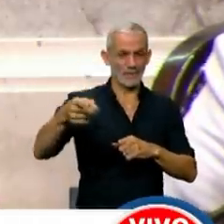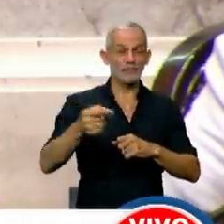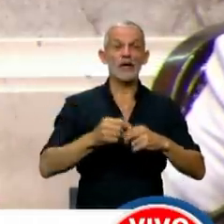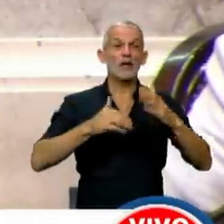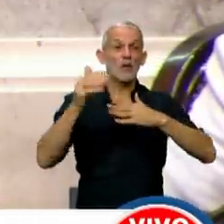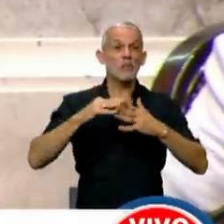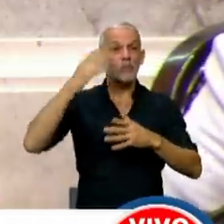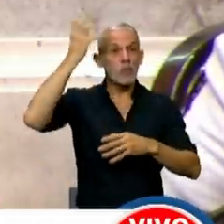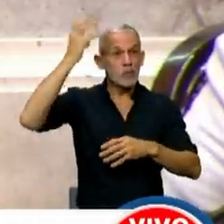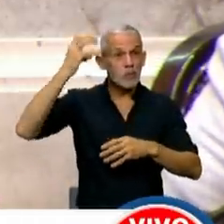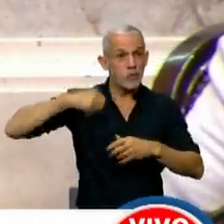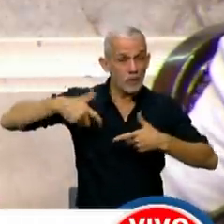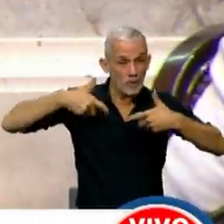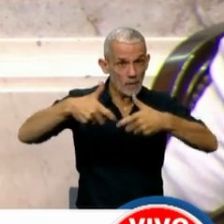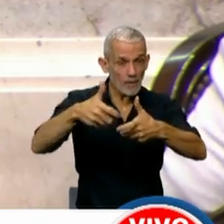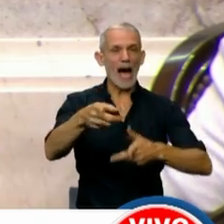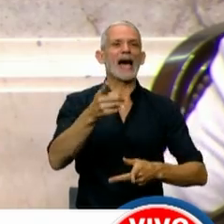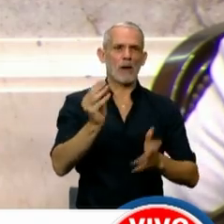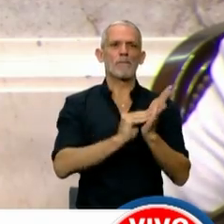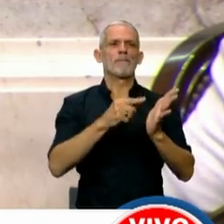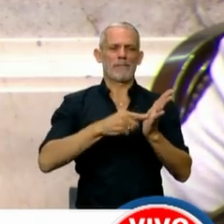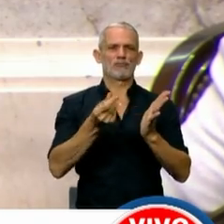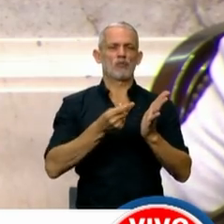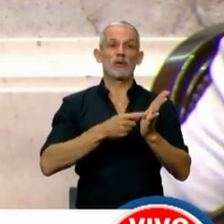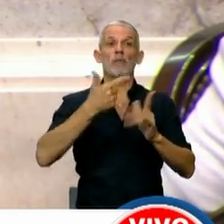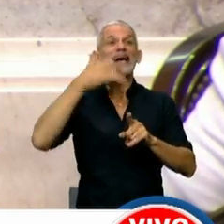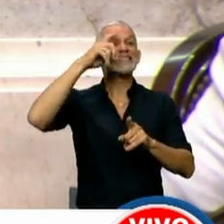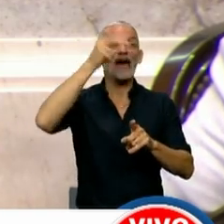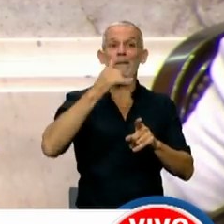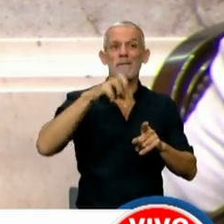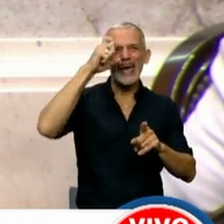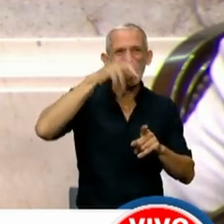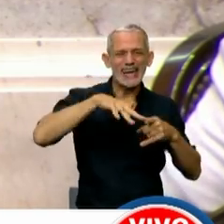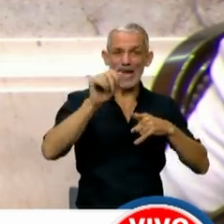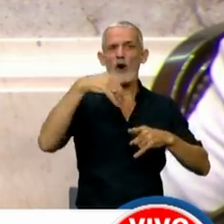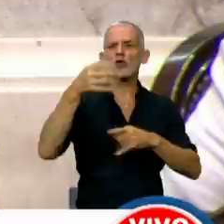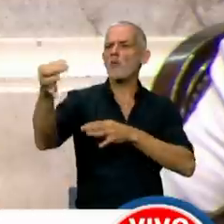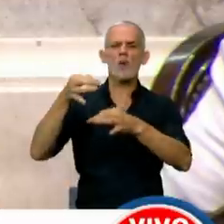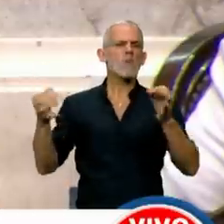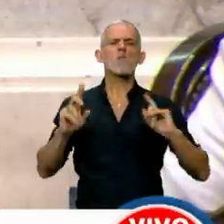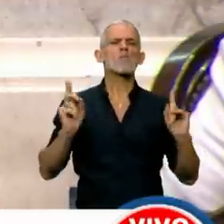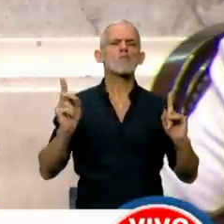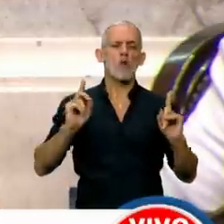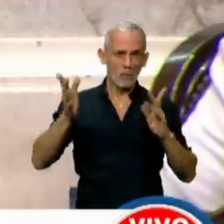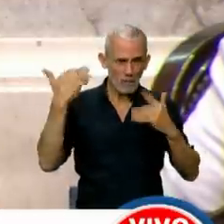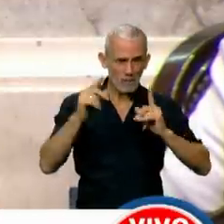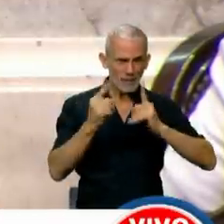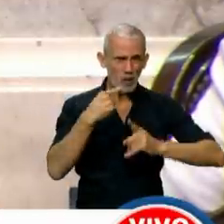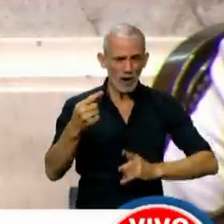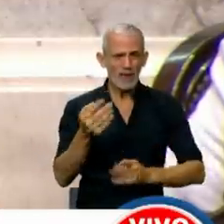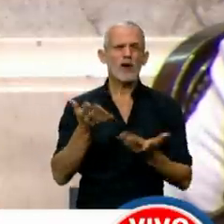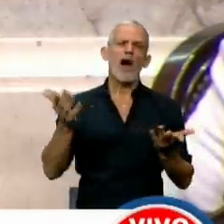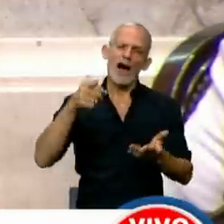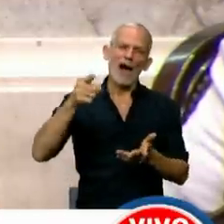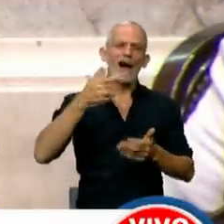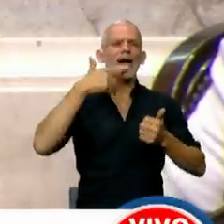están también en el presupuesto para españa y no para otras pequeñas localidades como recién dijo ahí